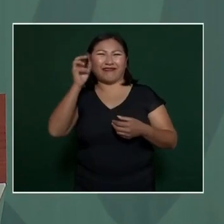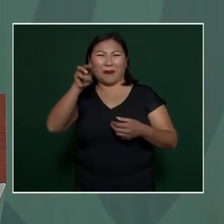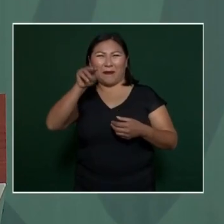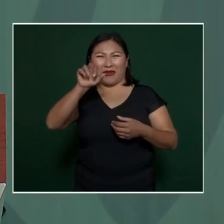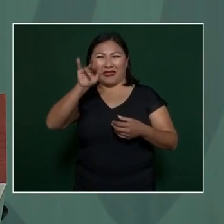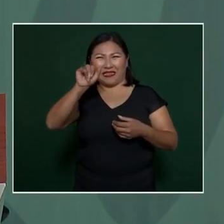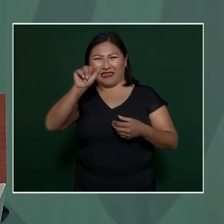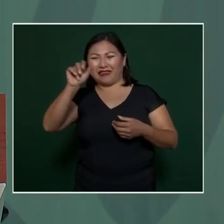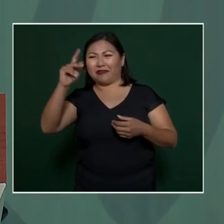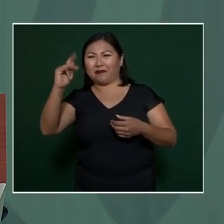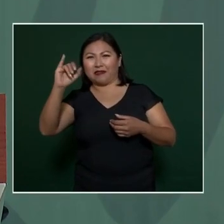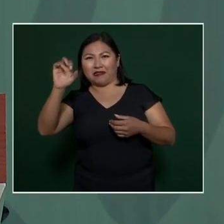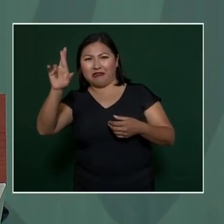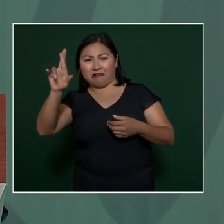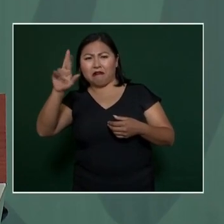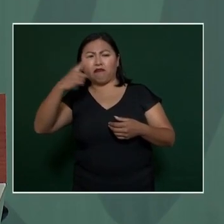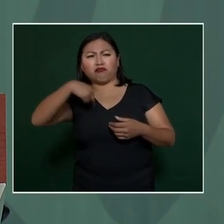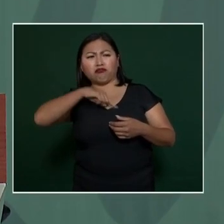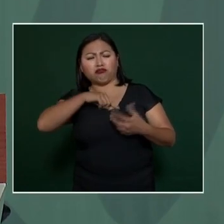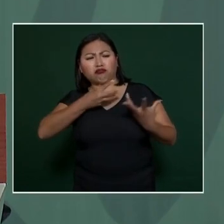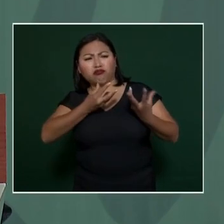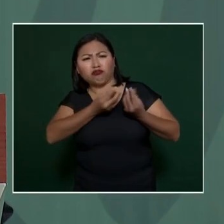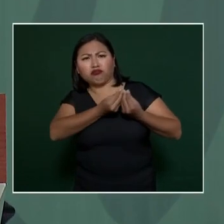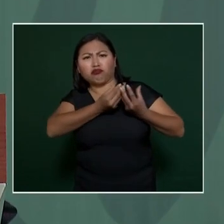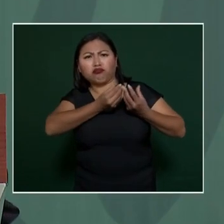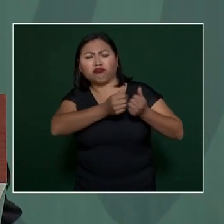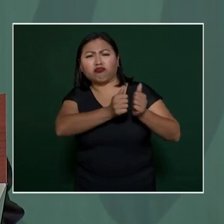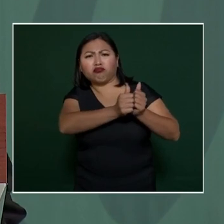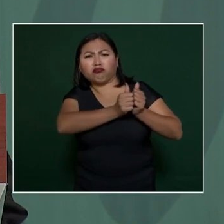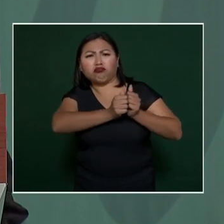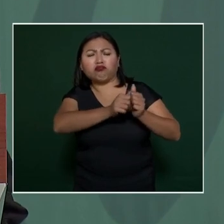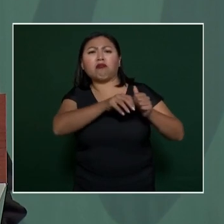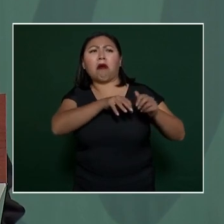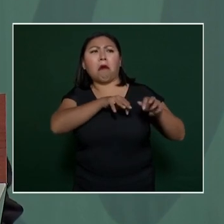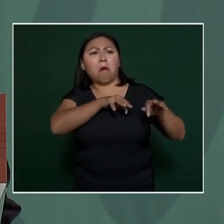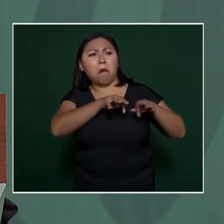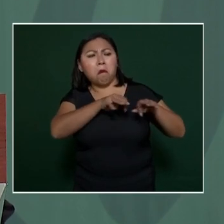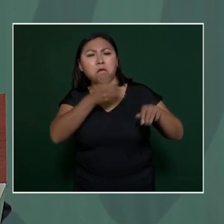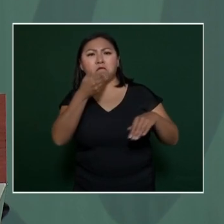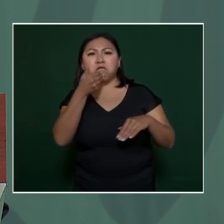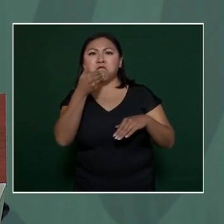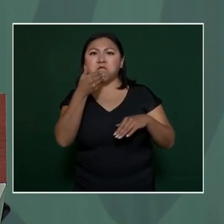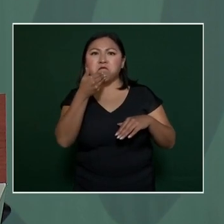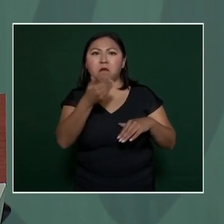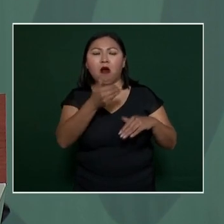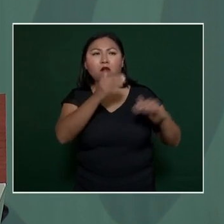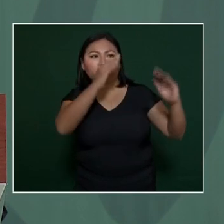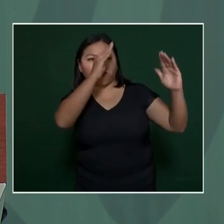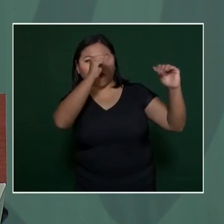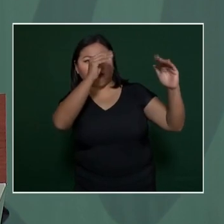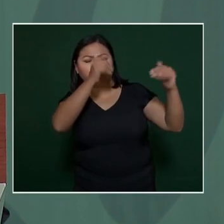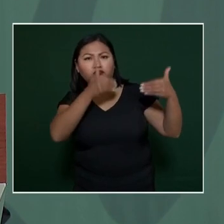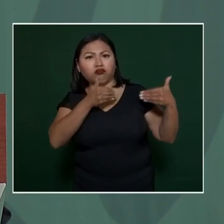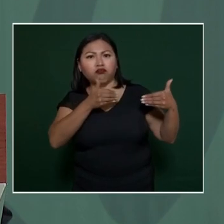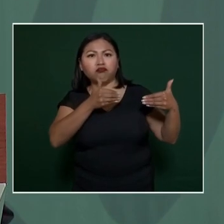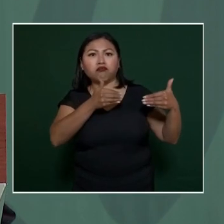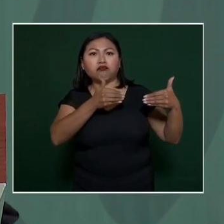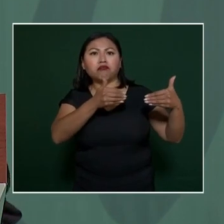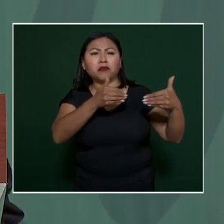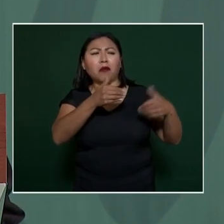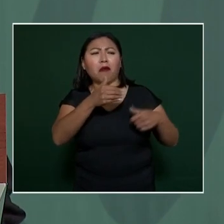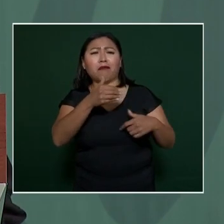Pilar en completa coordinación es muy buena la